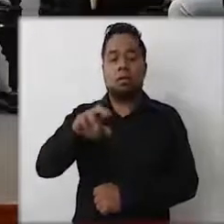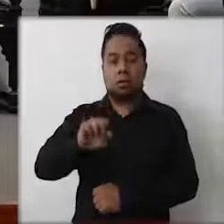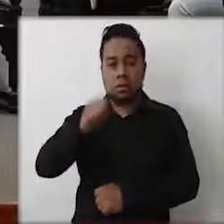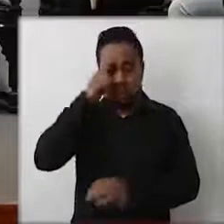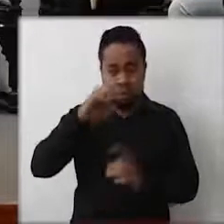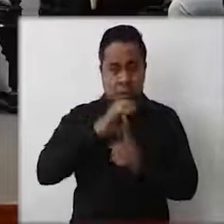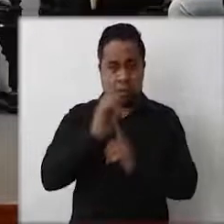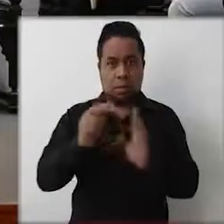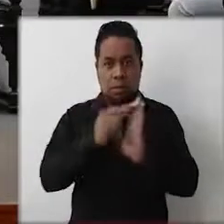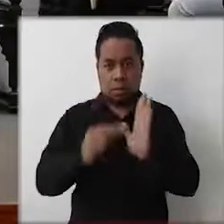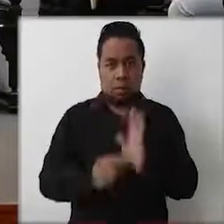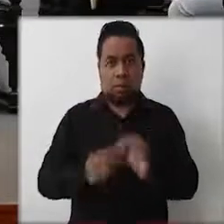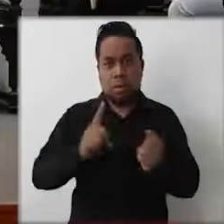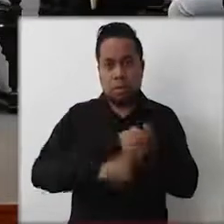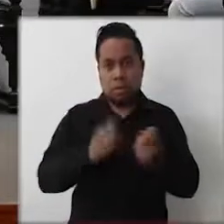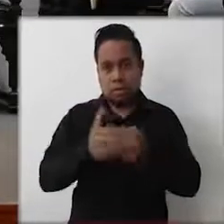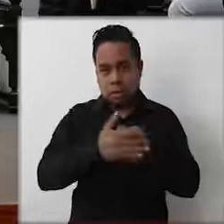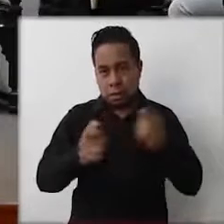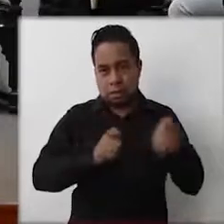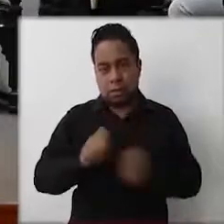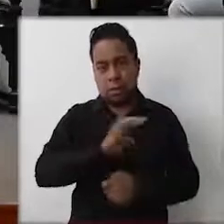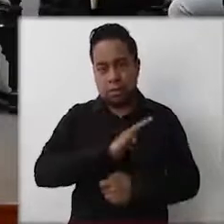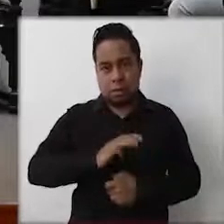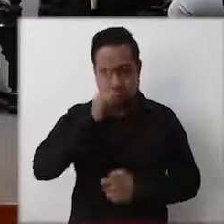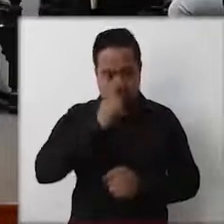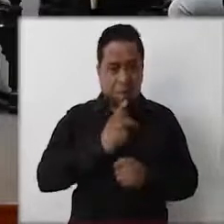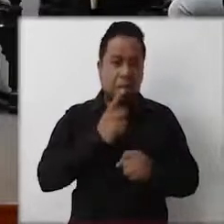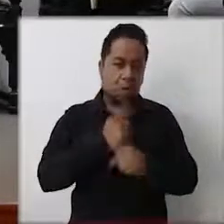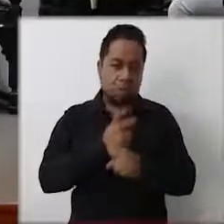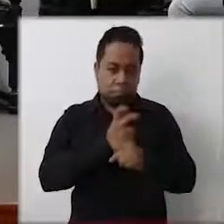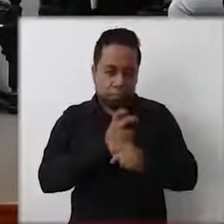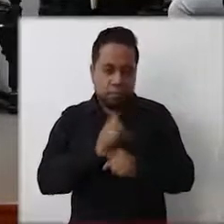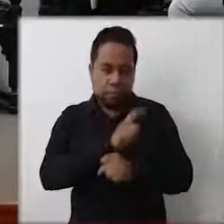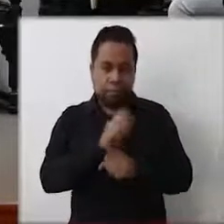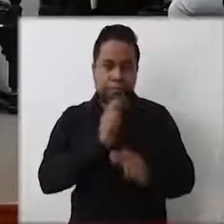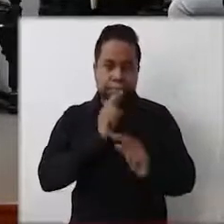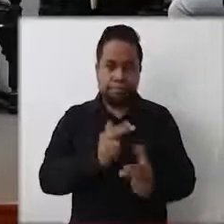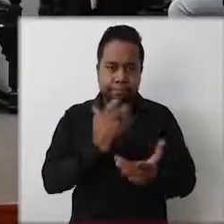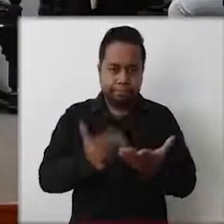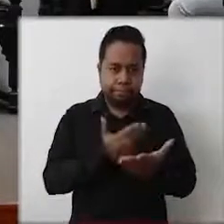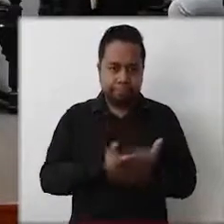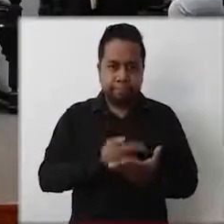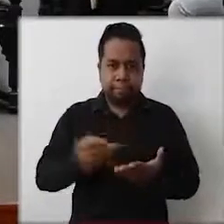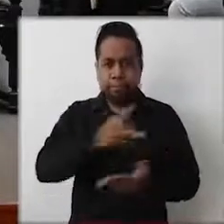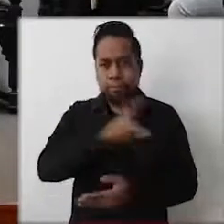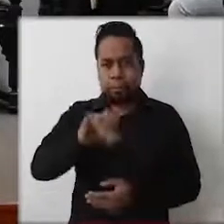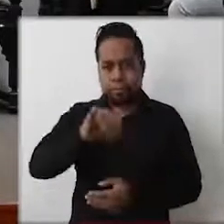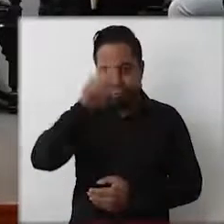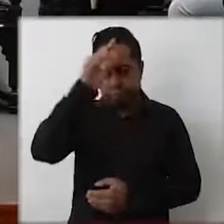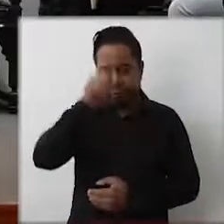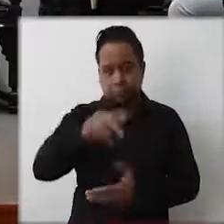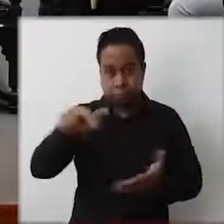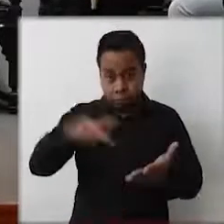Bien, secretaria, turne el punto de acuerdo emitido. Voy a rectificar. Vas a rectificar la votación, por favor,